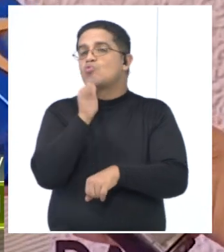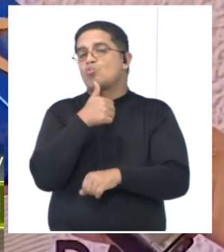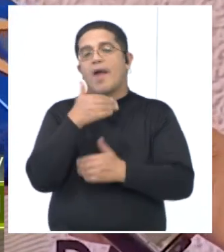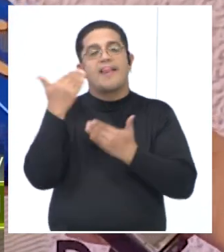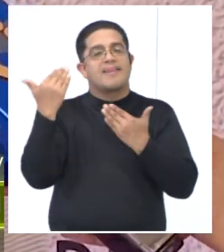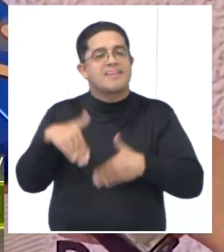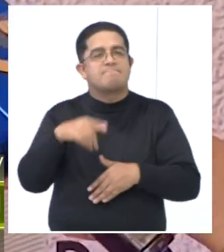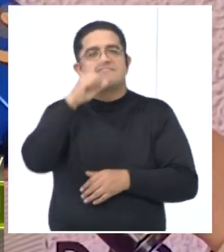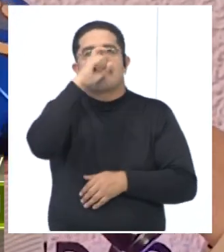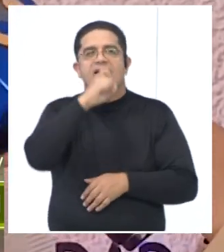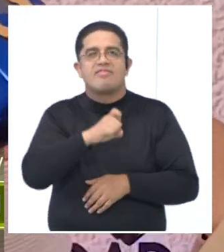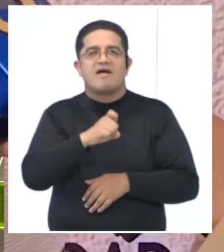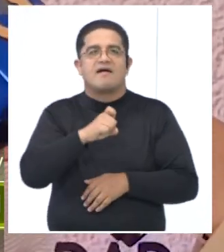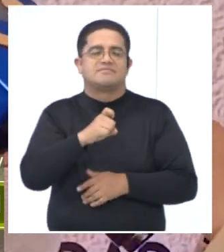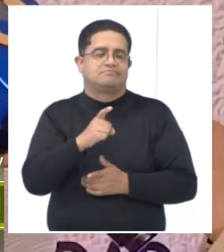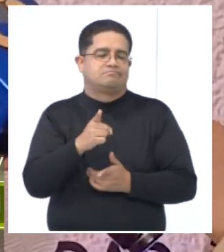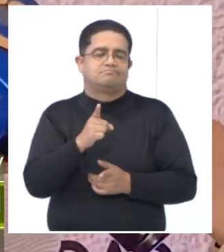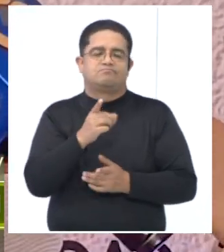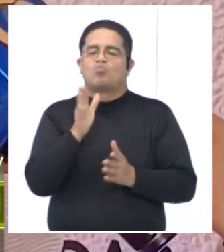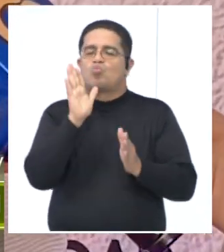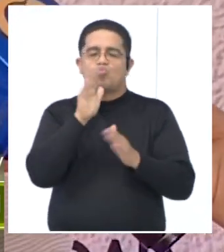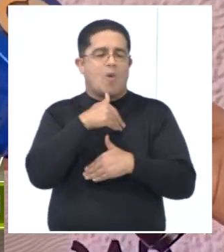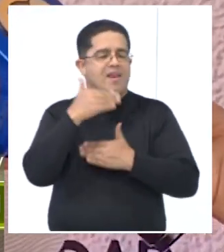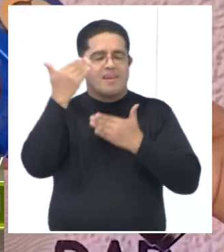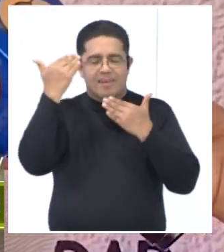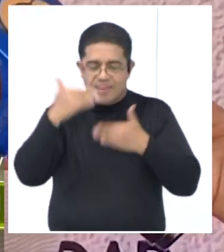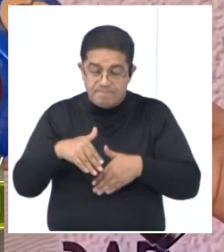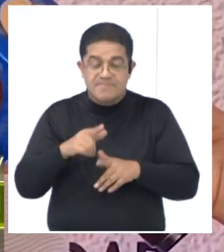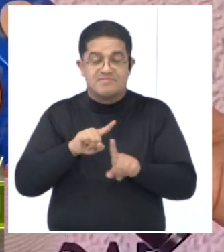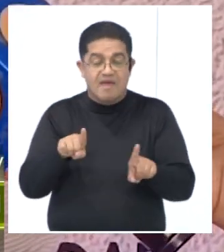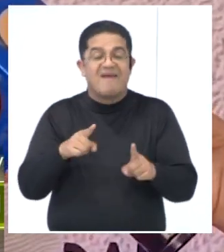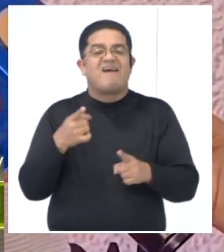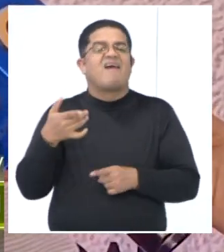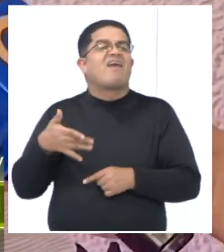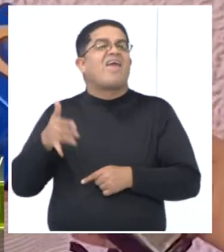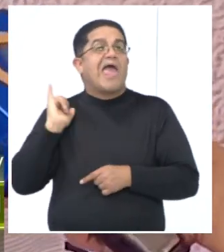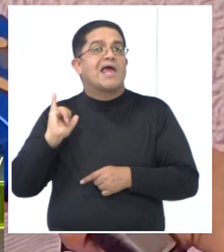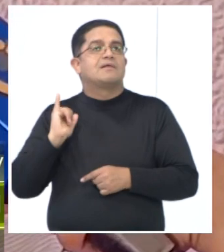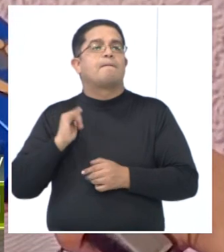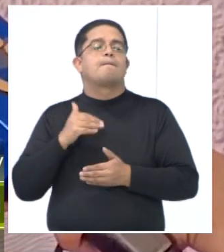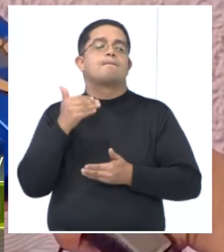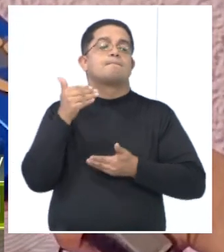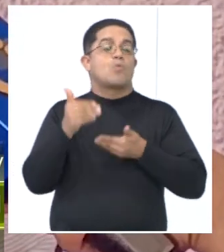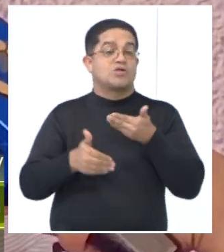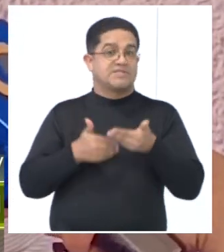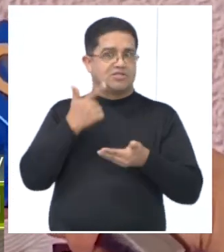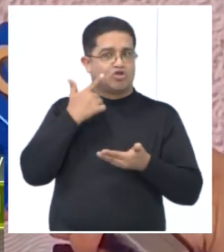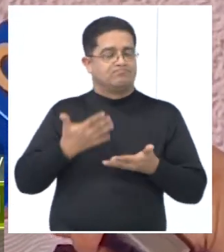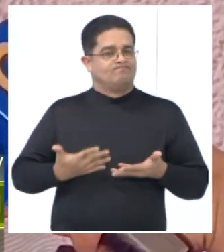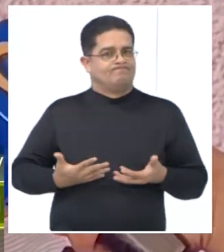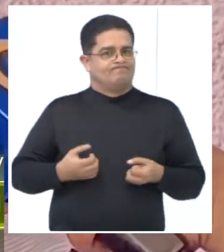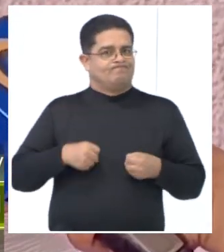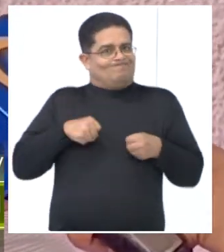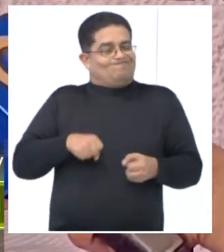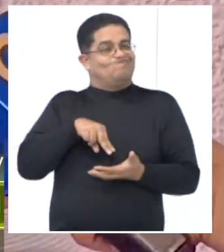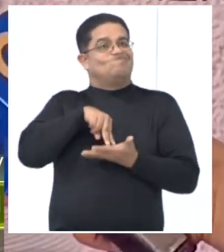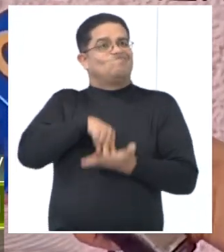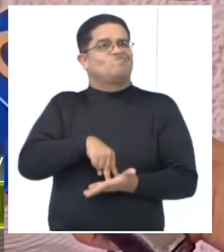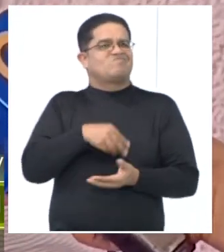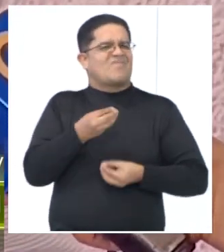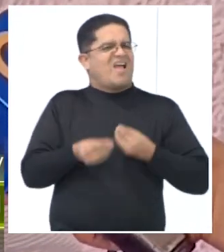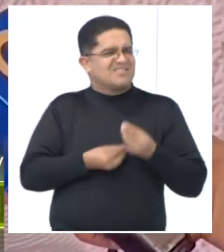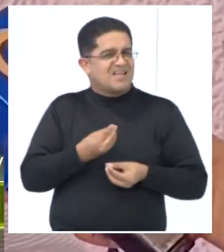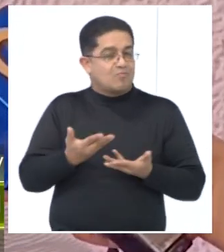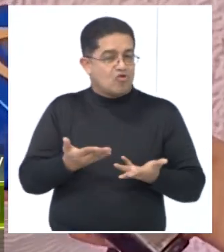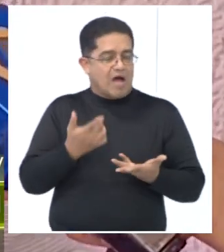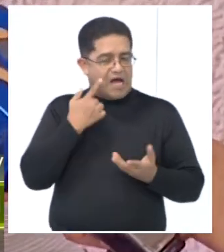el límite de edad no existe en este tipo de medicina. Lo que hay es un proceso de mejoramiento. ¿Qué es lo que hacemos normalmente? Hacemos un proceso